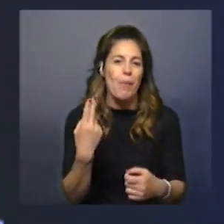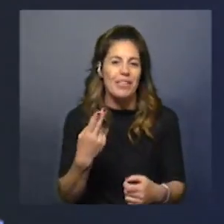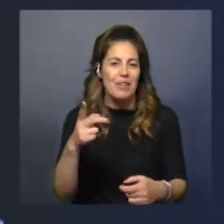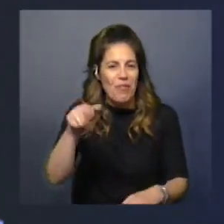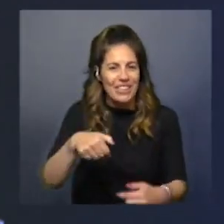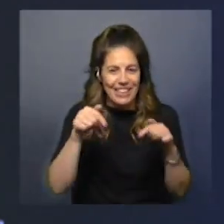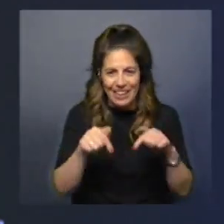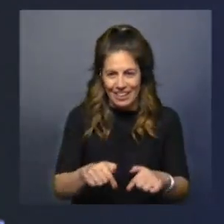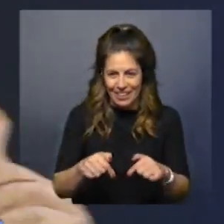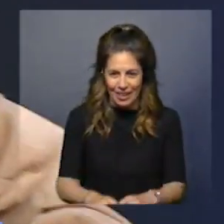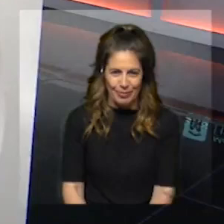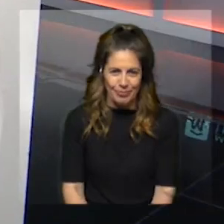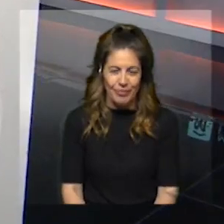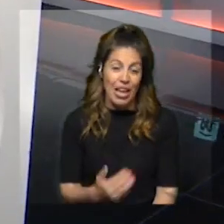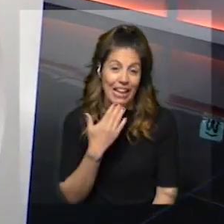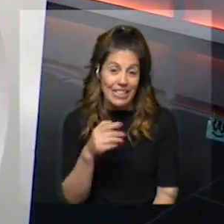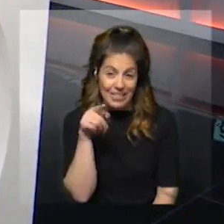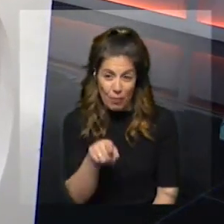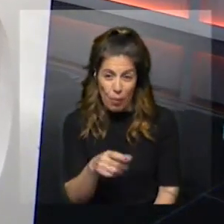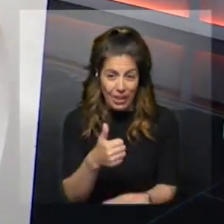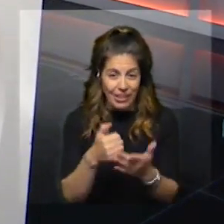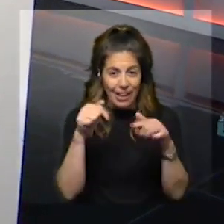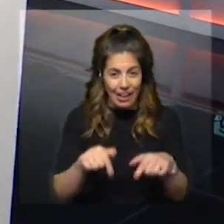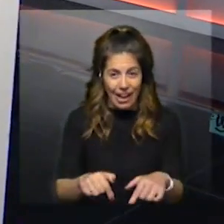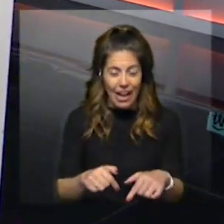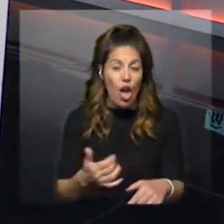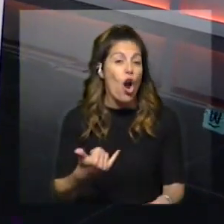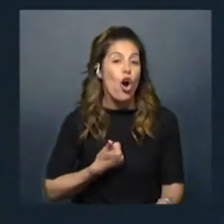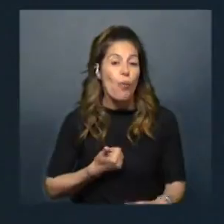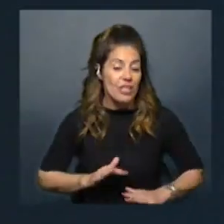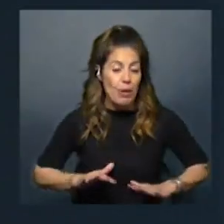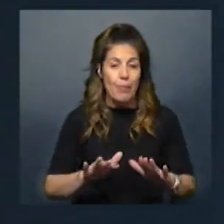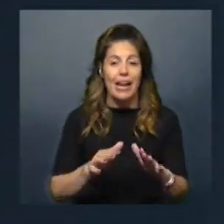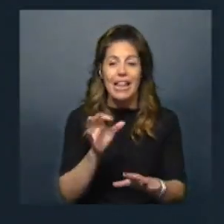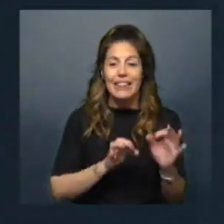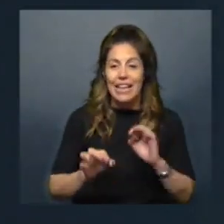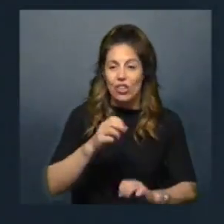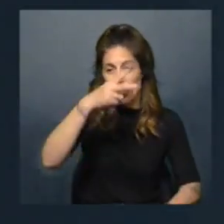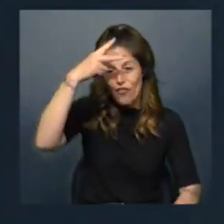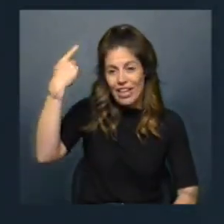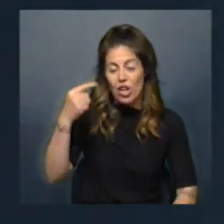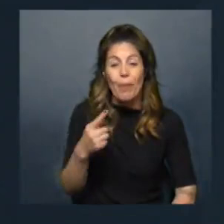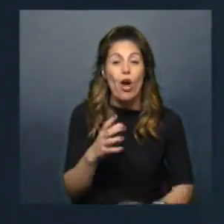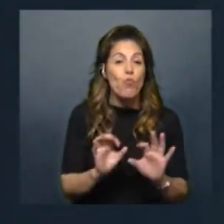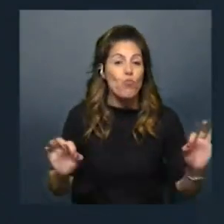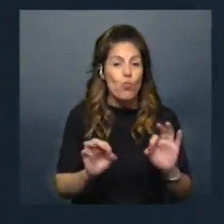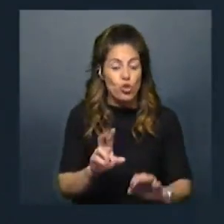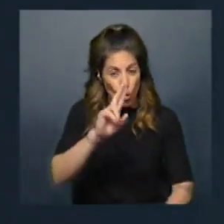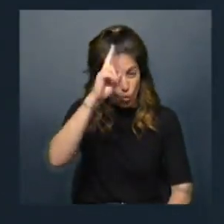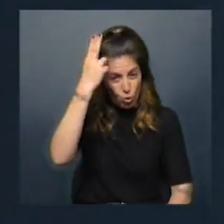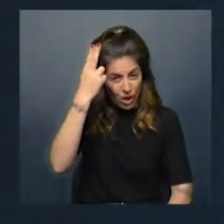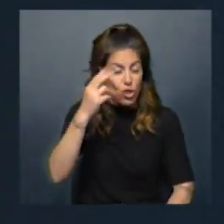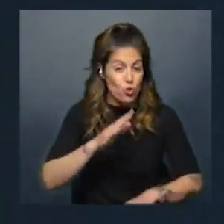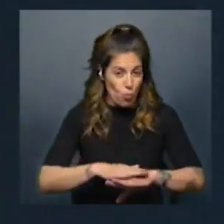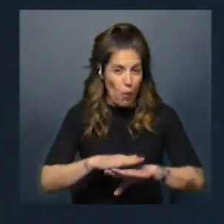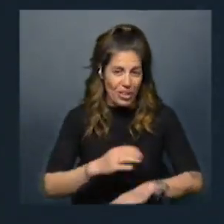favor. Por favor, gracias a vos por estar acá. Y bueno, ¿cómo se viene preparando un teatro de verano? Que para un músico uruguayo es un